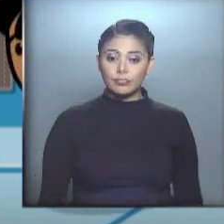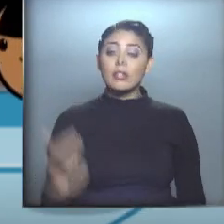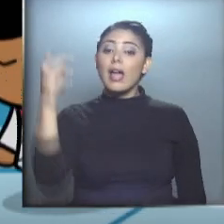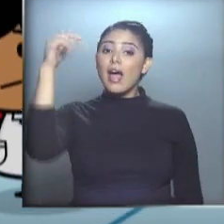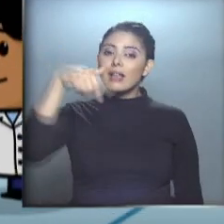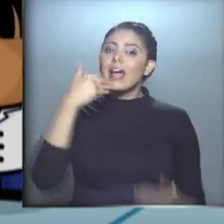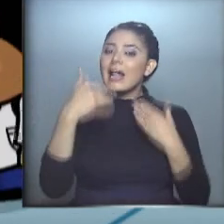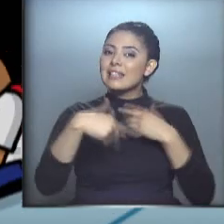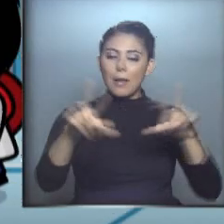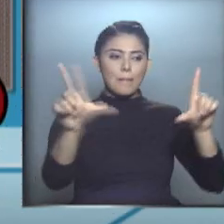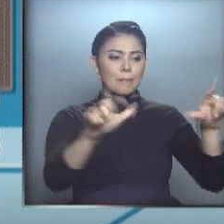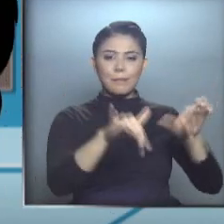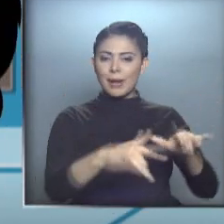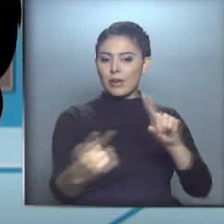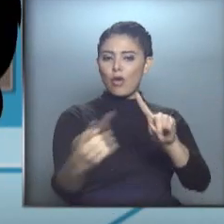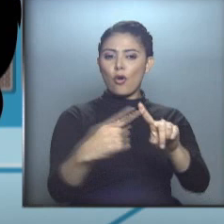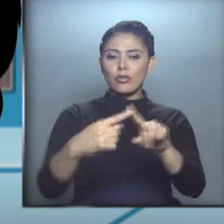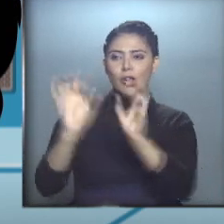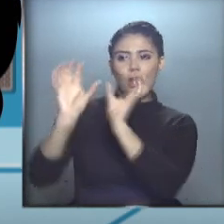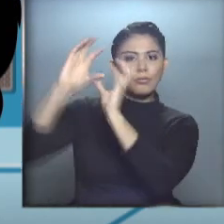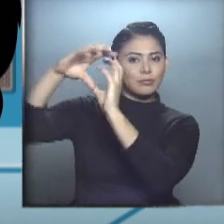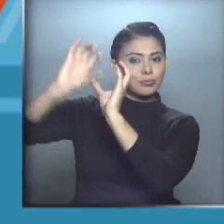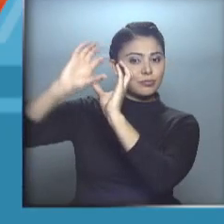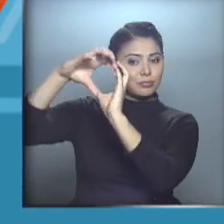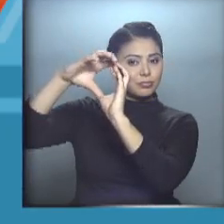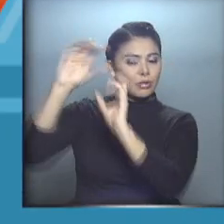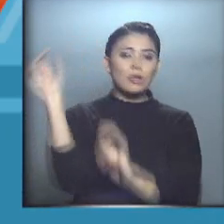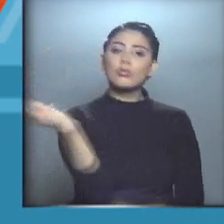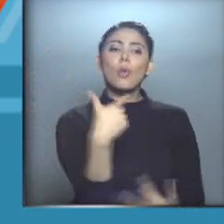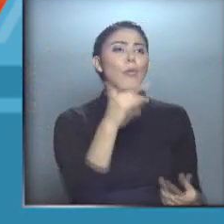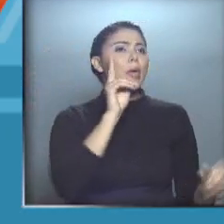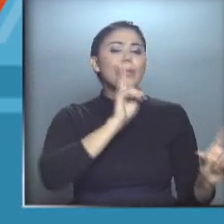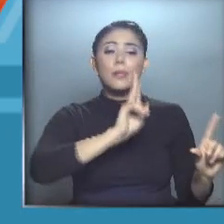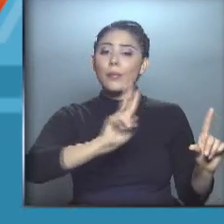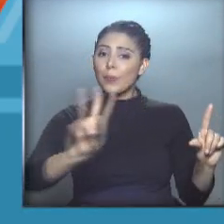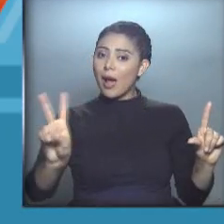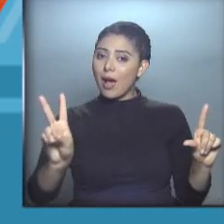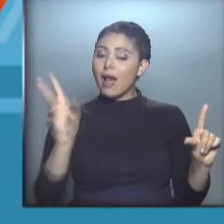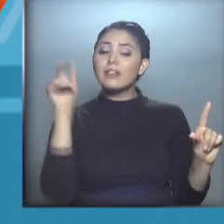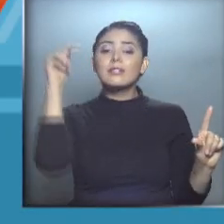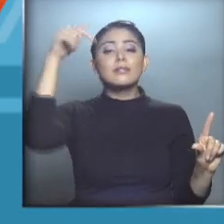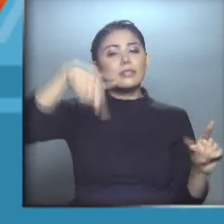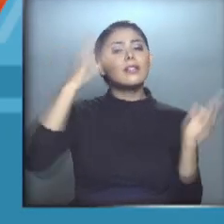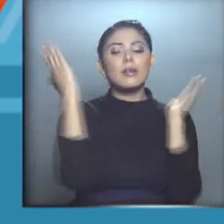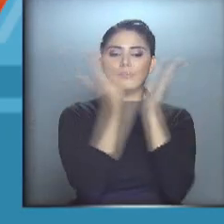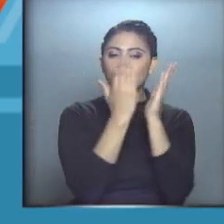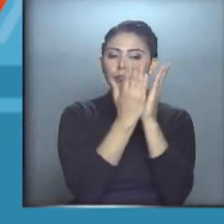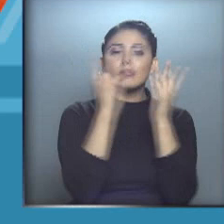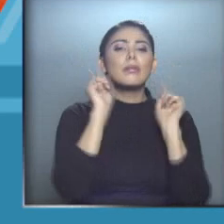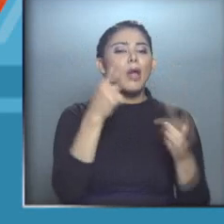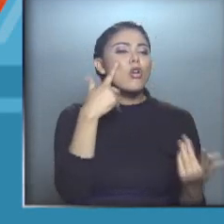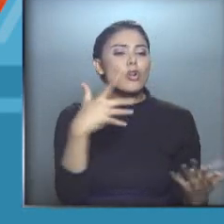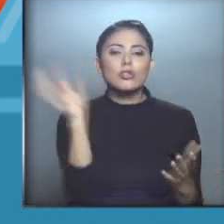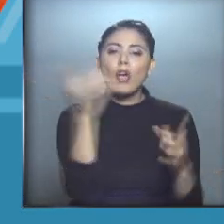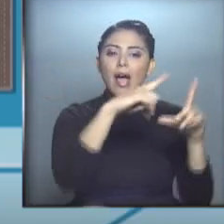desde estos monitores conectados al telescopio, niños, se puede observar, estudiar y conocer